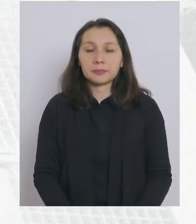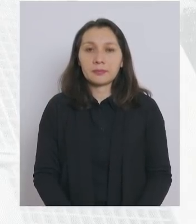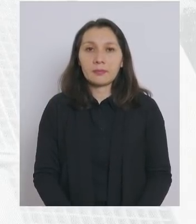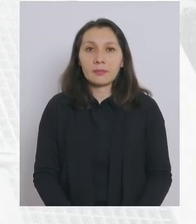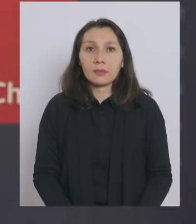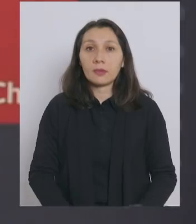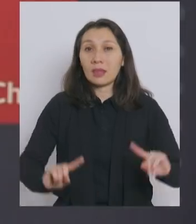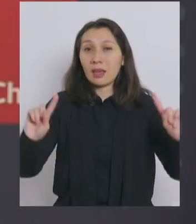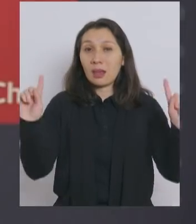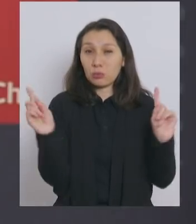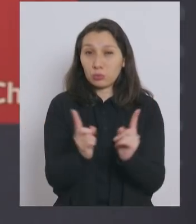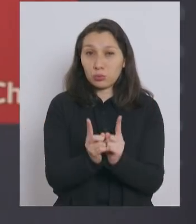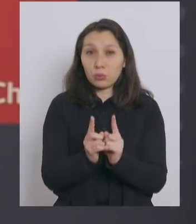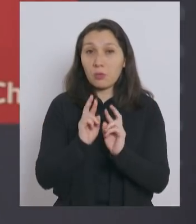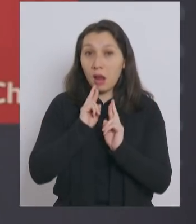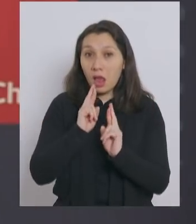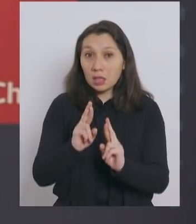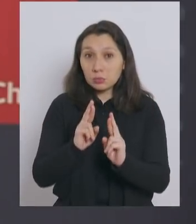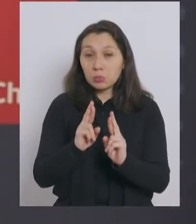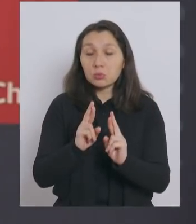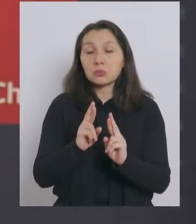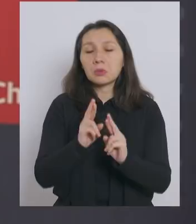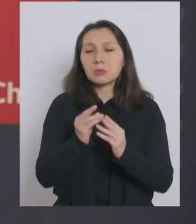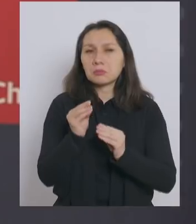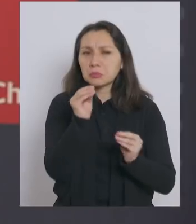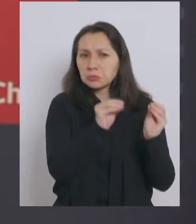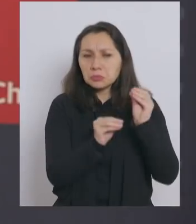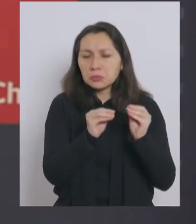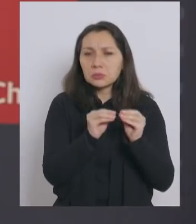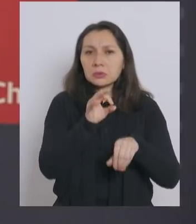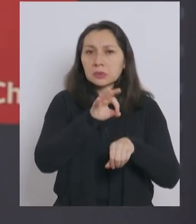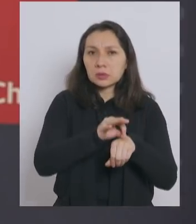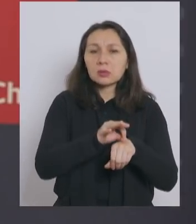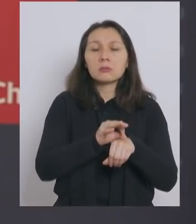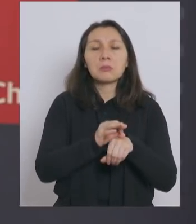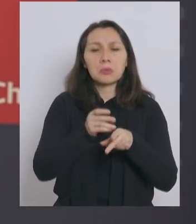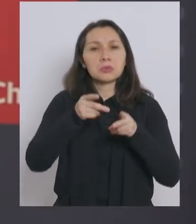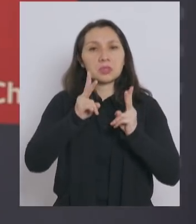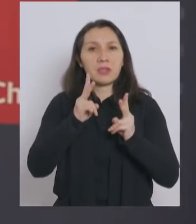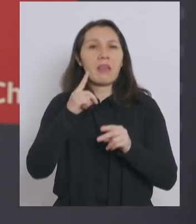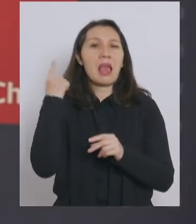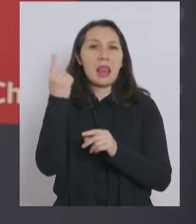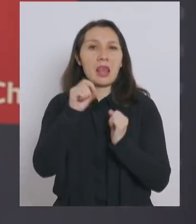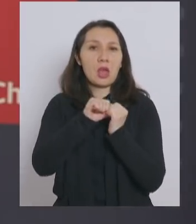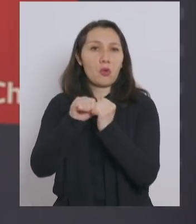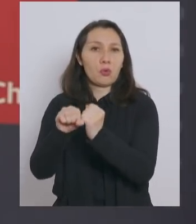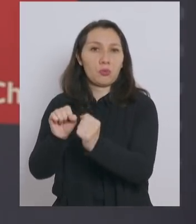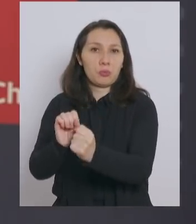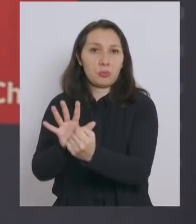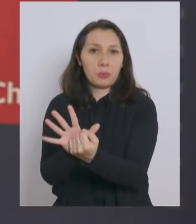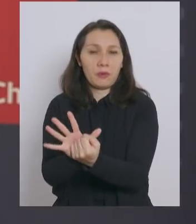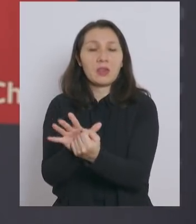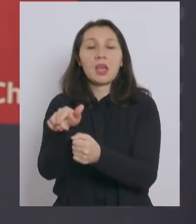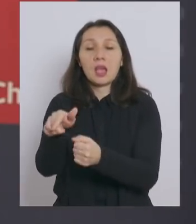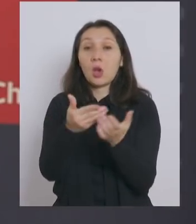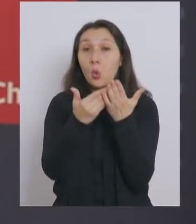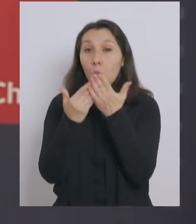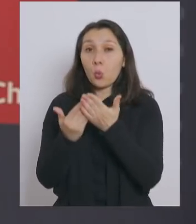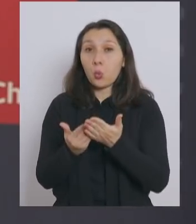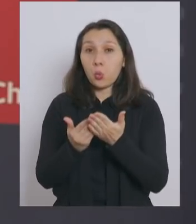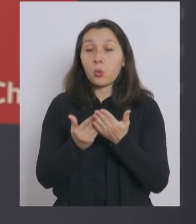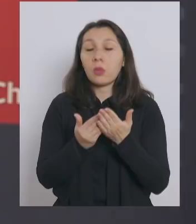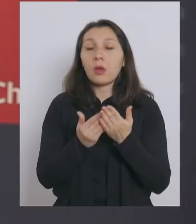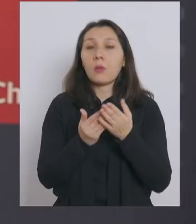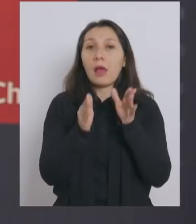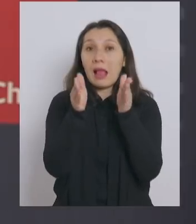El resumen de los resultados de estudios clínicos, podríamos hablar entonces de una eficacia general, primero contra el COVID-19, y el estudio fase